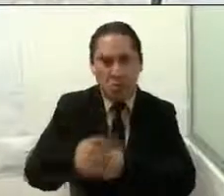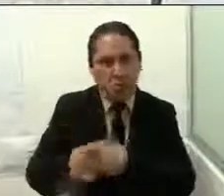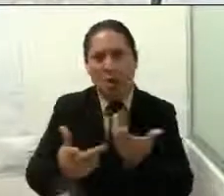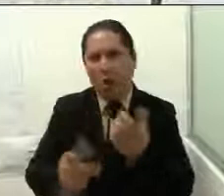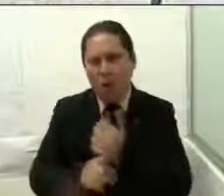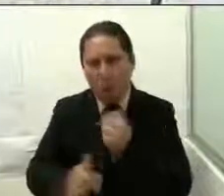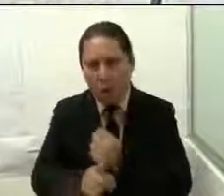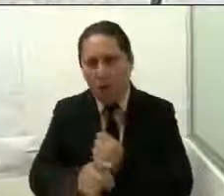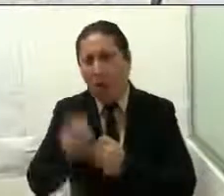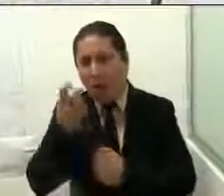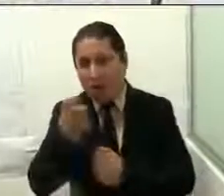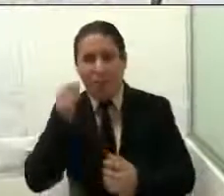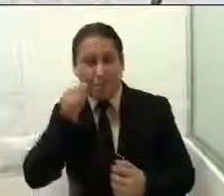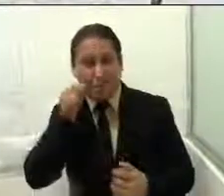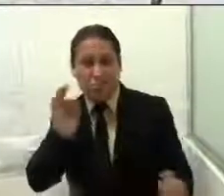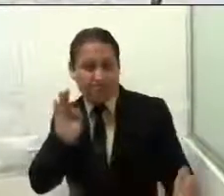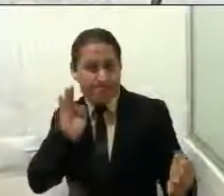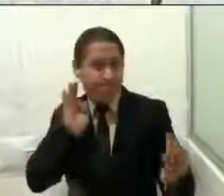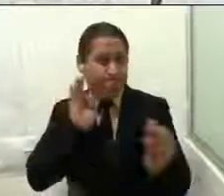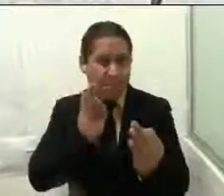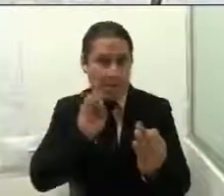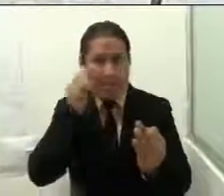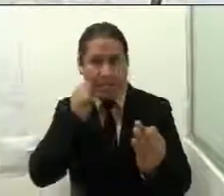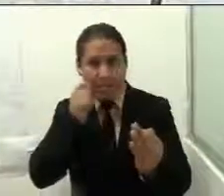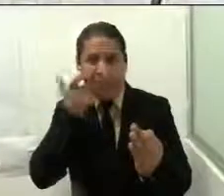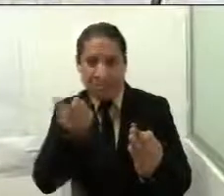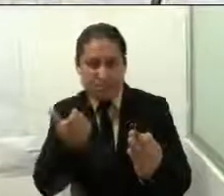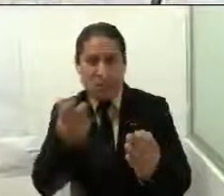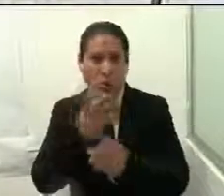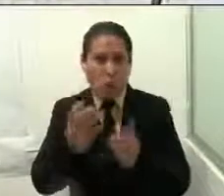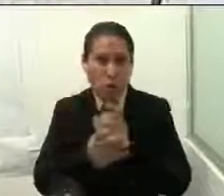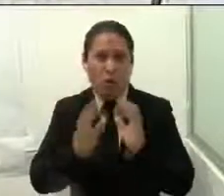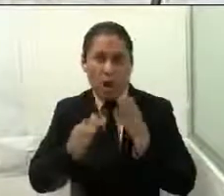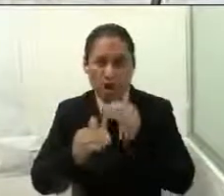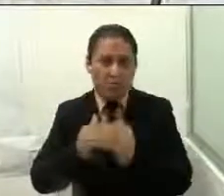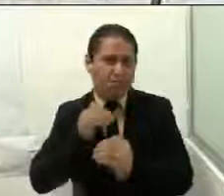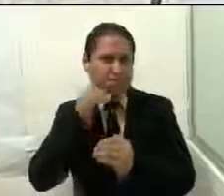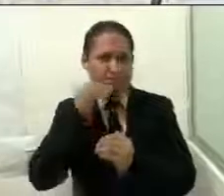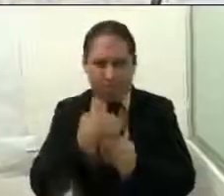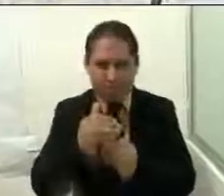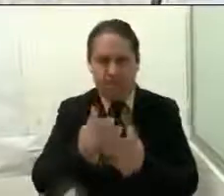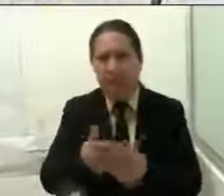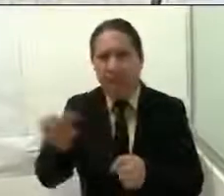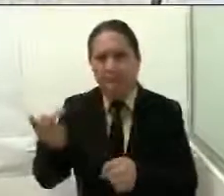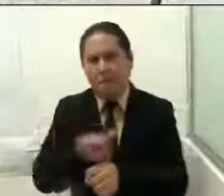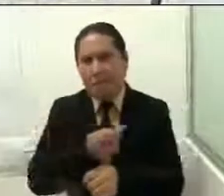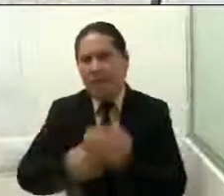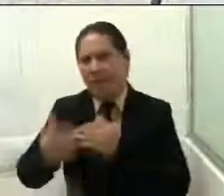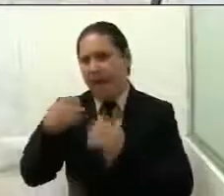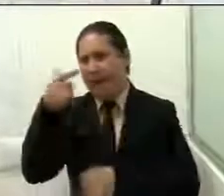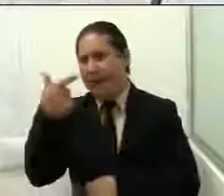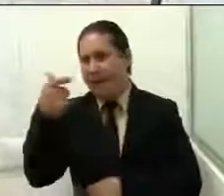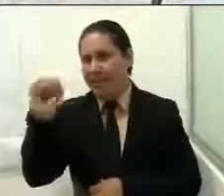permitido afrontar con éxito las condiciones adversas que hemos vivido como la del pasado 7 de septiembre